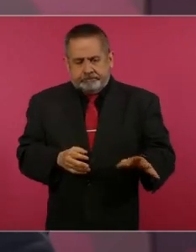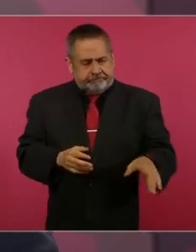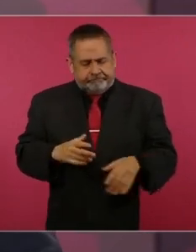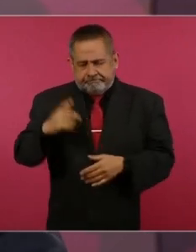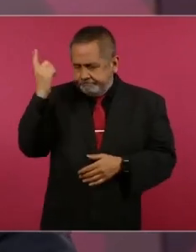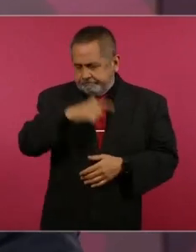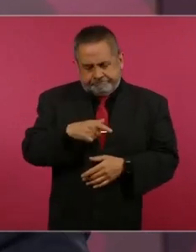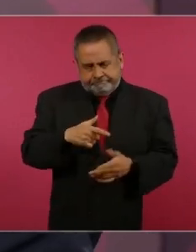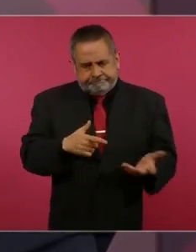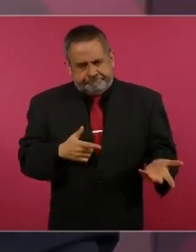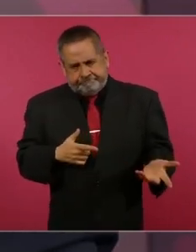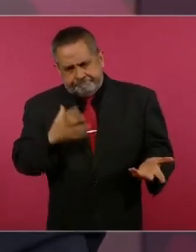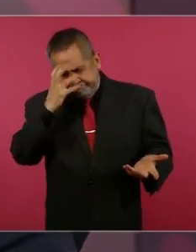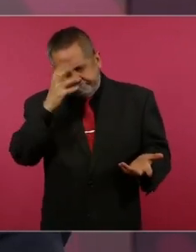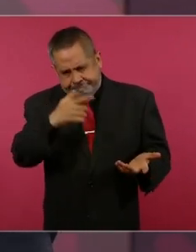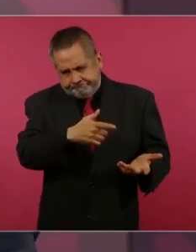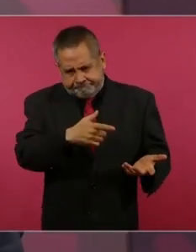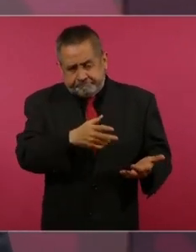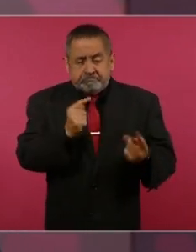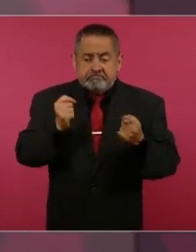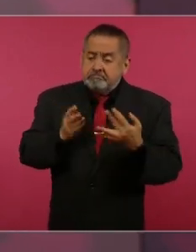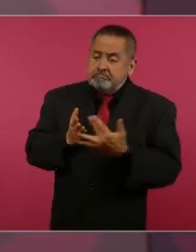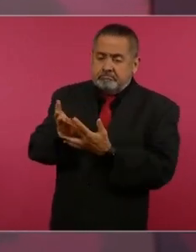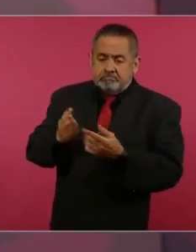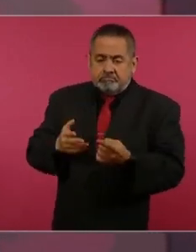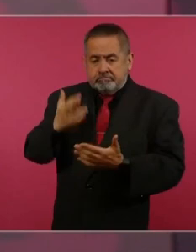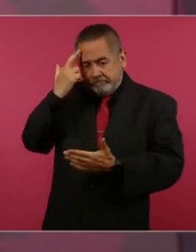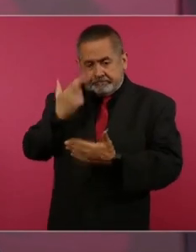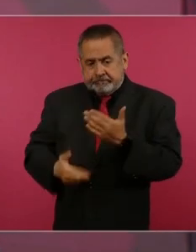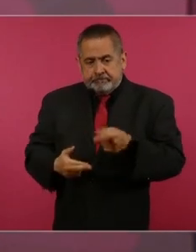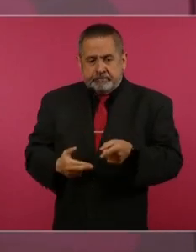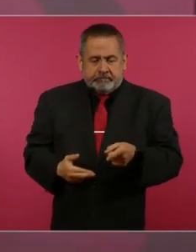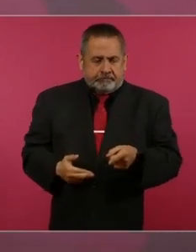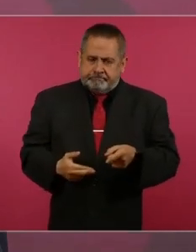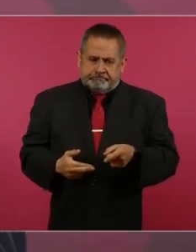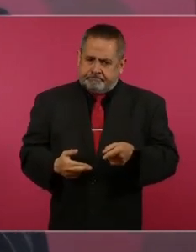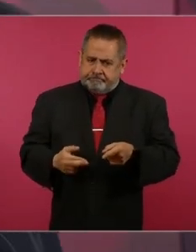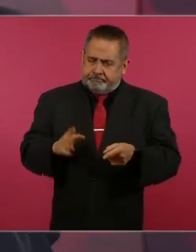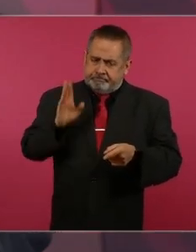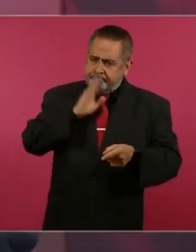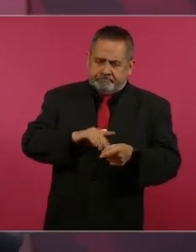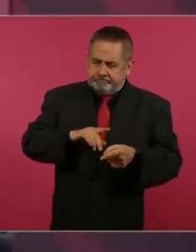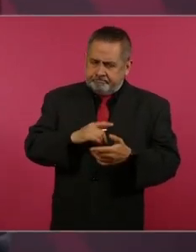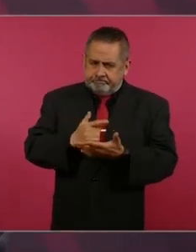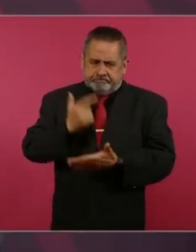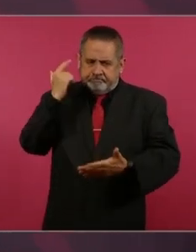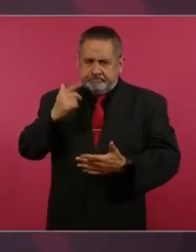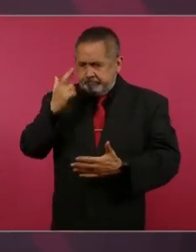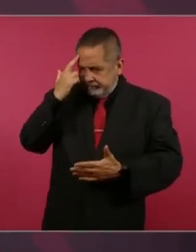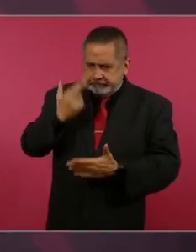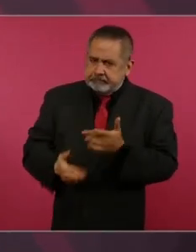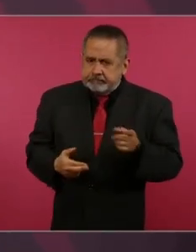bochornoso hecho, ¿sí?, esta violación flagrante